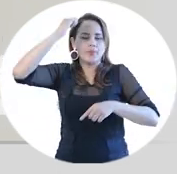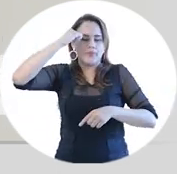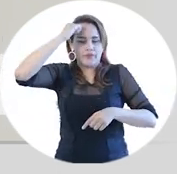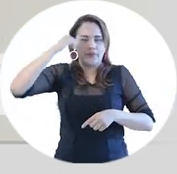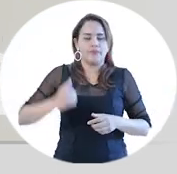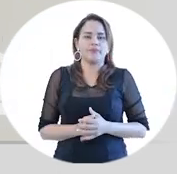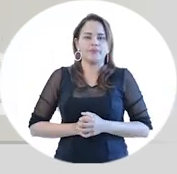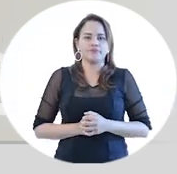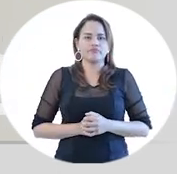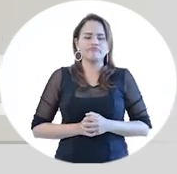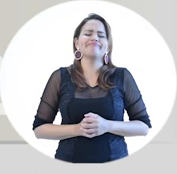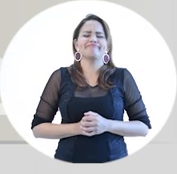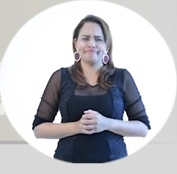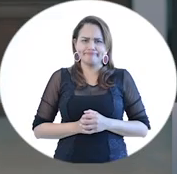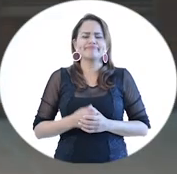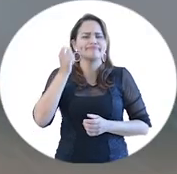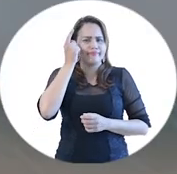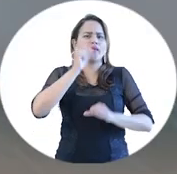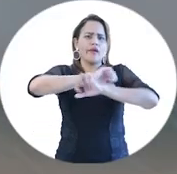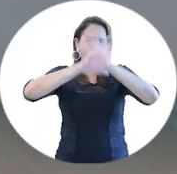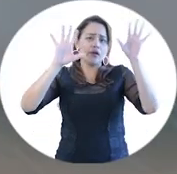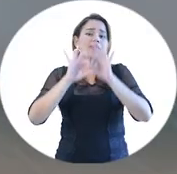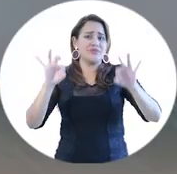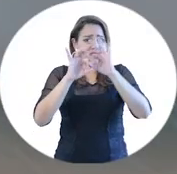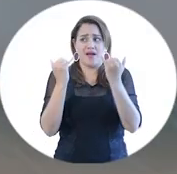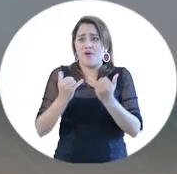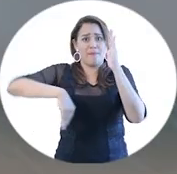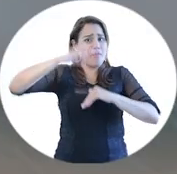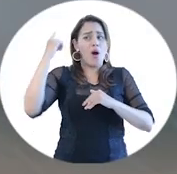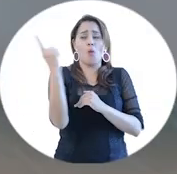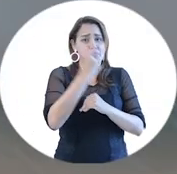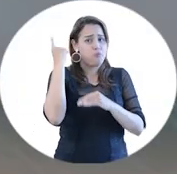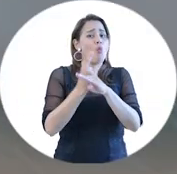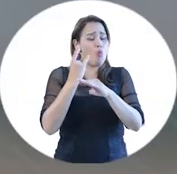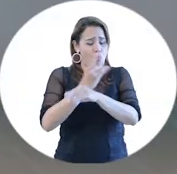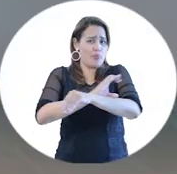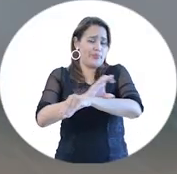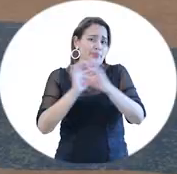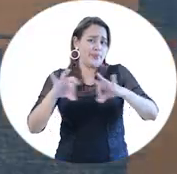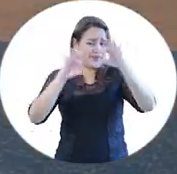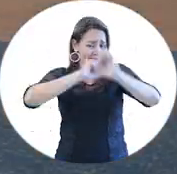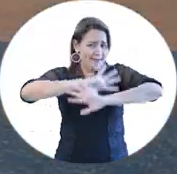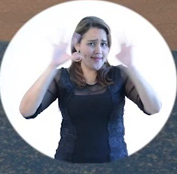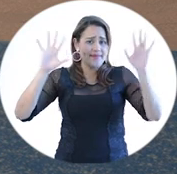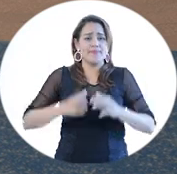110 ordenadores para uso administrativo. Es que en esta época es de vital importancia el uso de computadores.